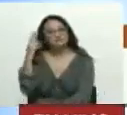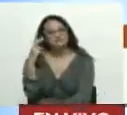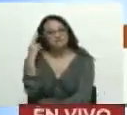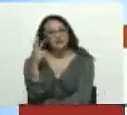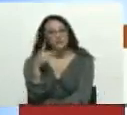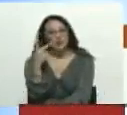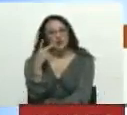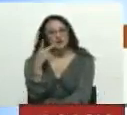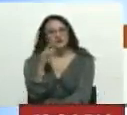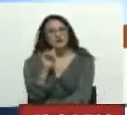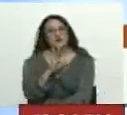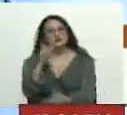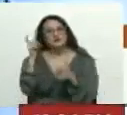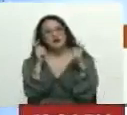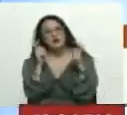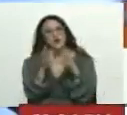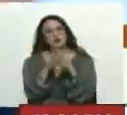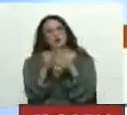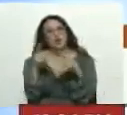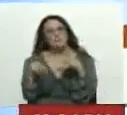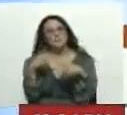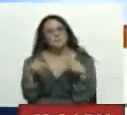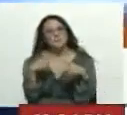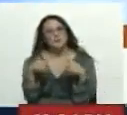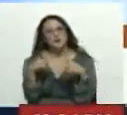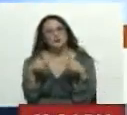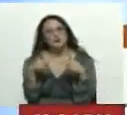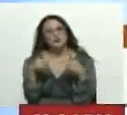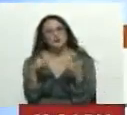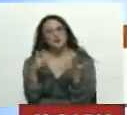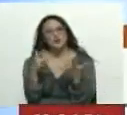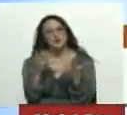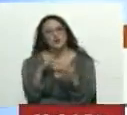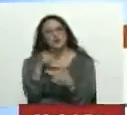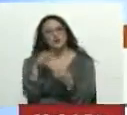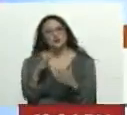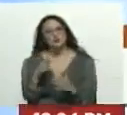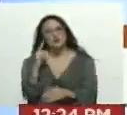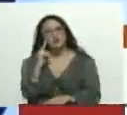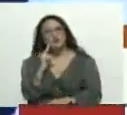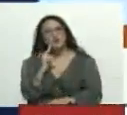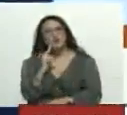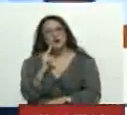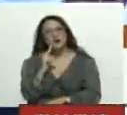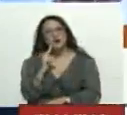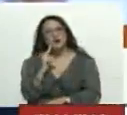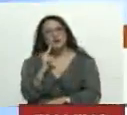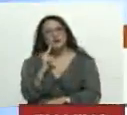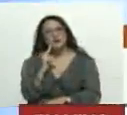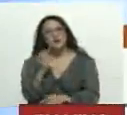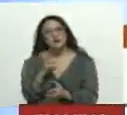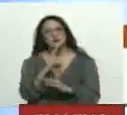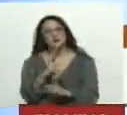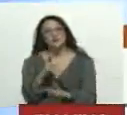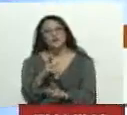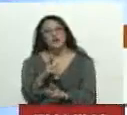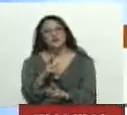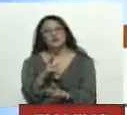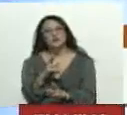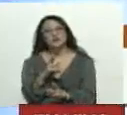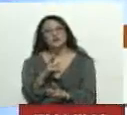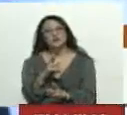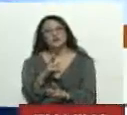del comandante Chávez en todo su proceso del devenir de la Revolución bolivariana es el es el resultante de